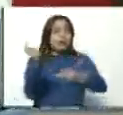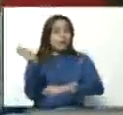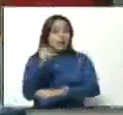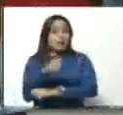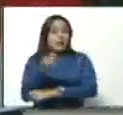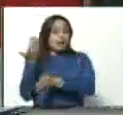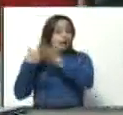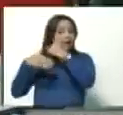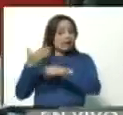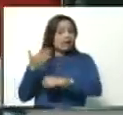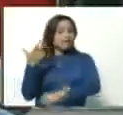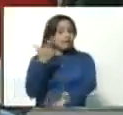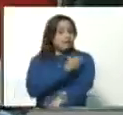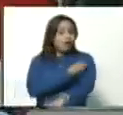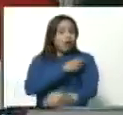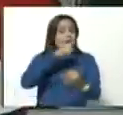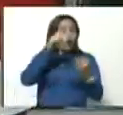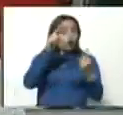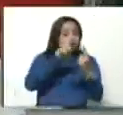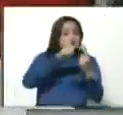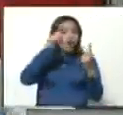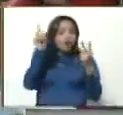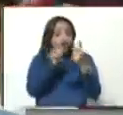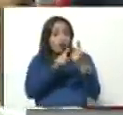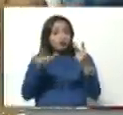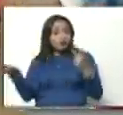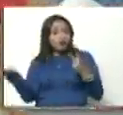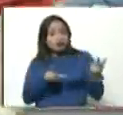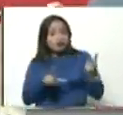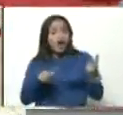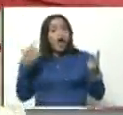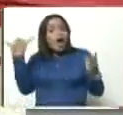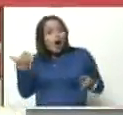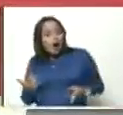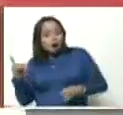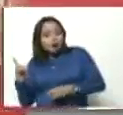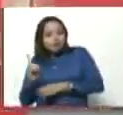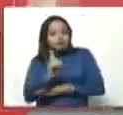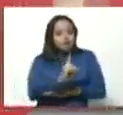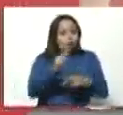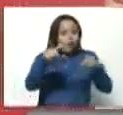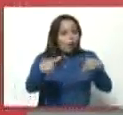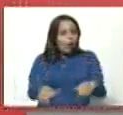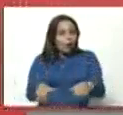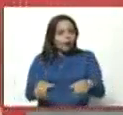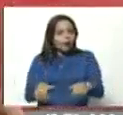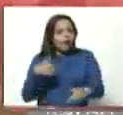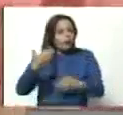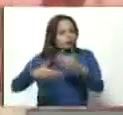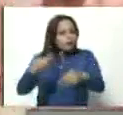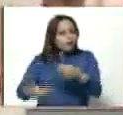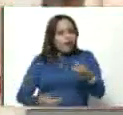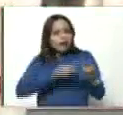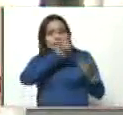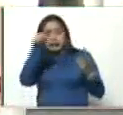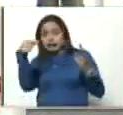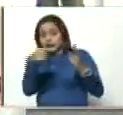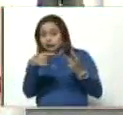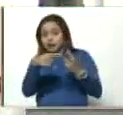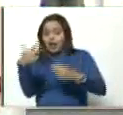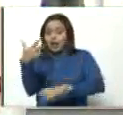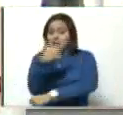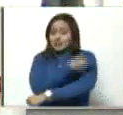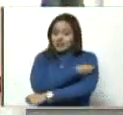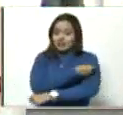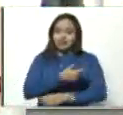colocaron la segunda dosis, bueno, hoy tienen que acudir a partir de hoy y progresivamente para